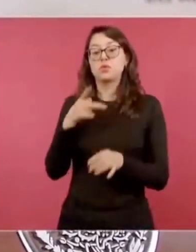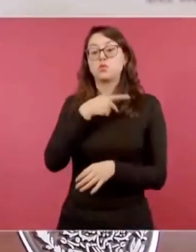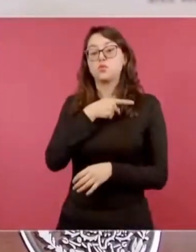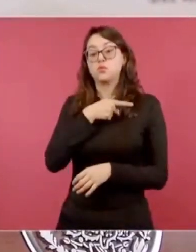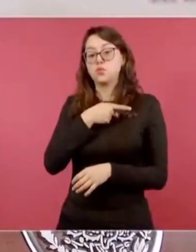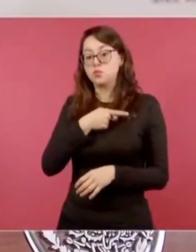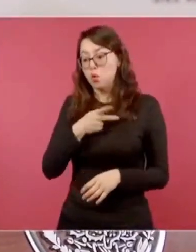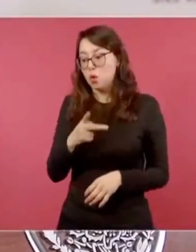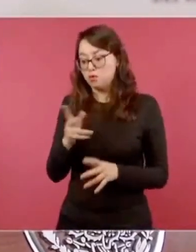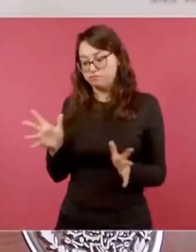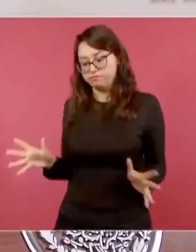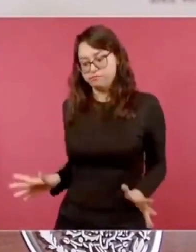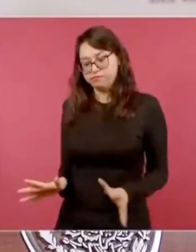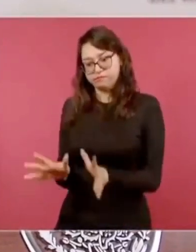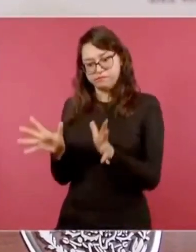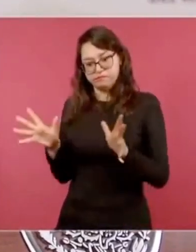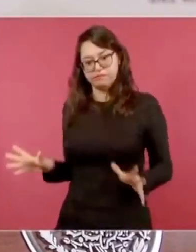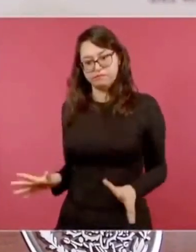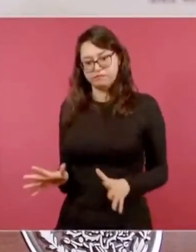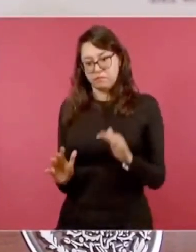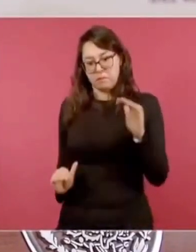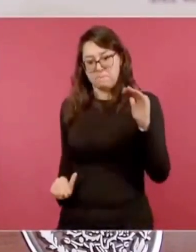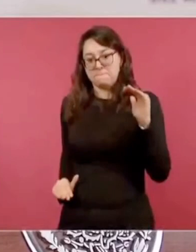y marginados.